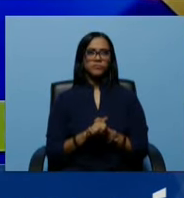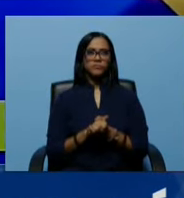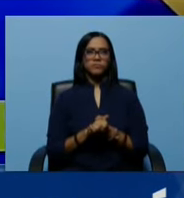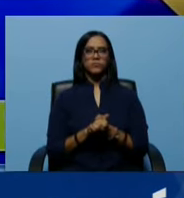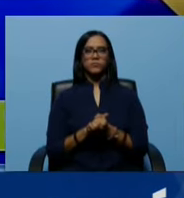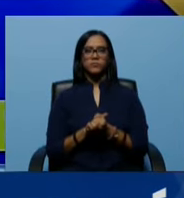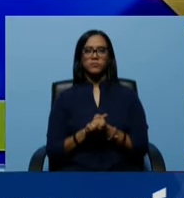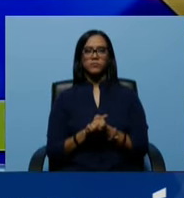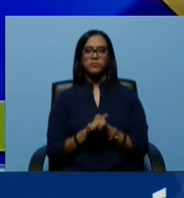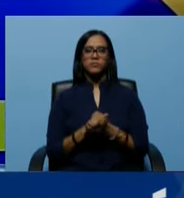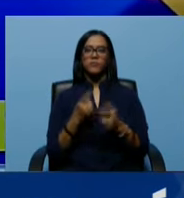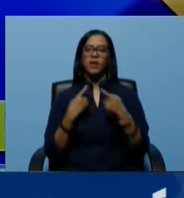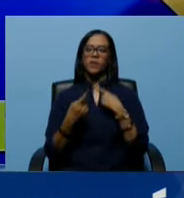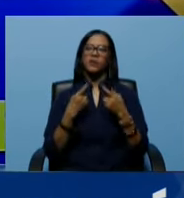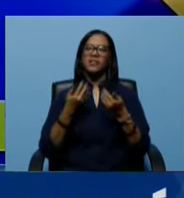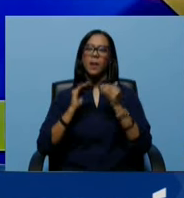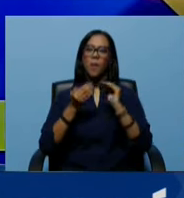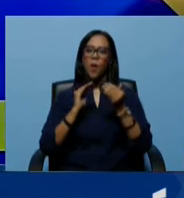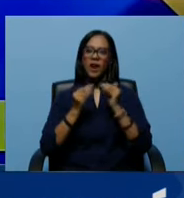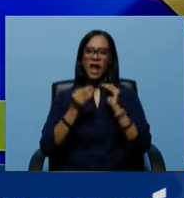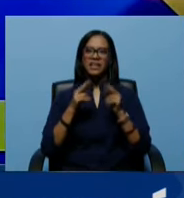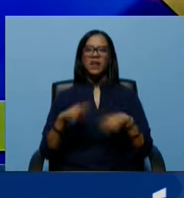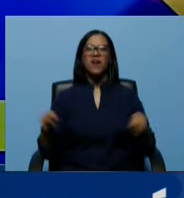Es una cuestión de moral, de valores.